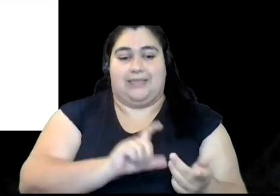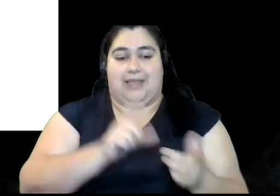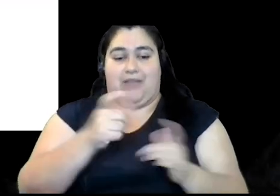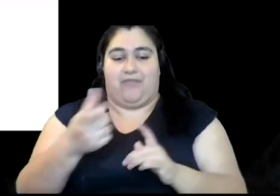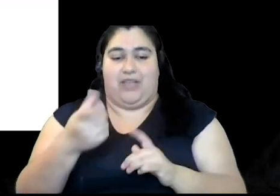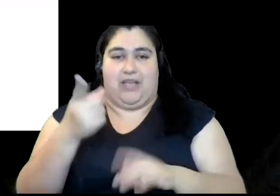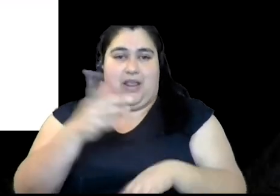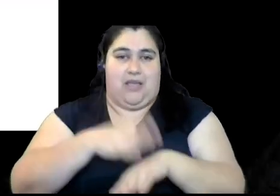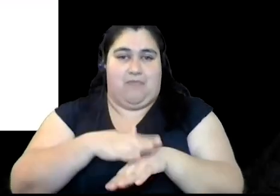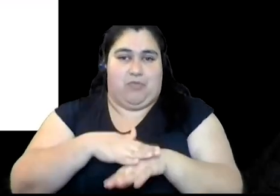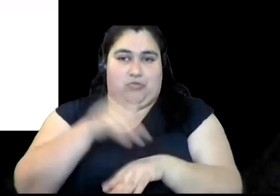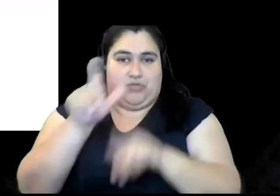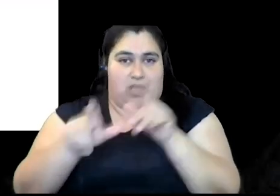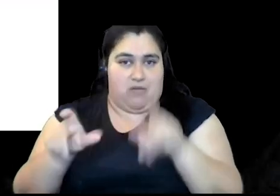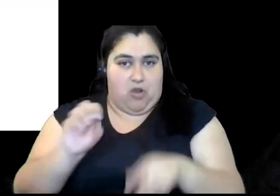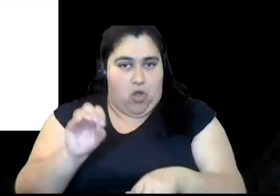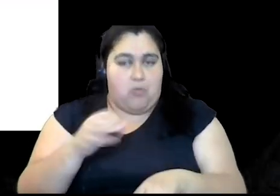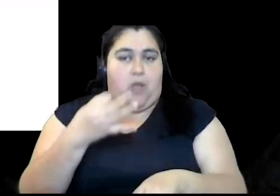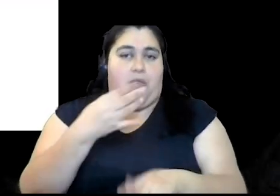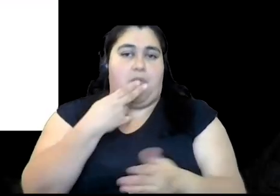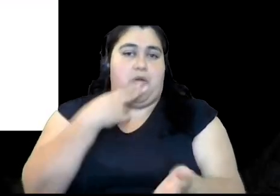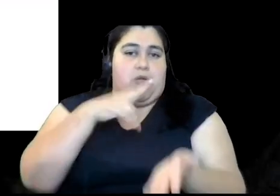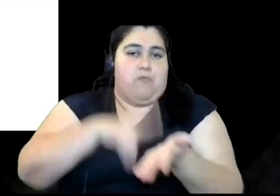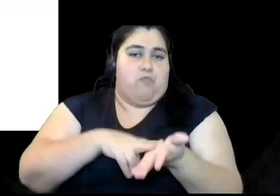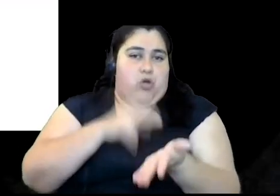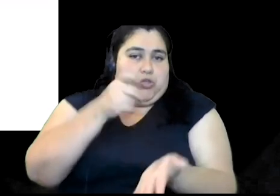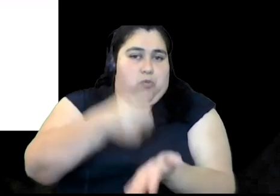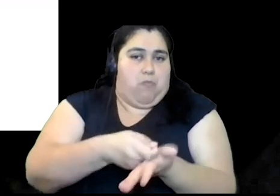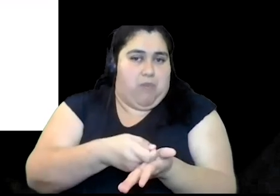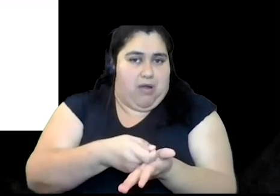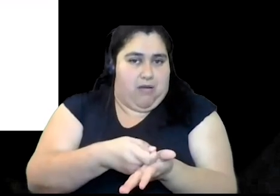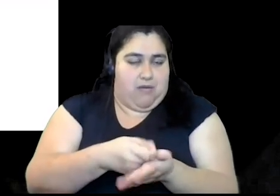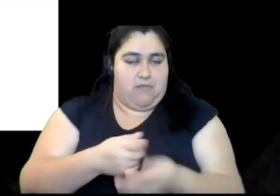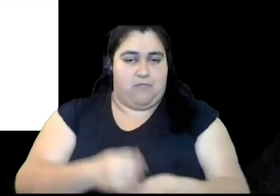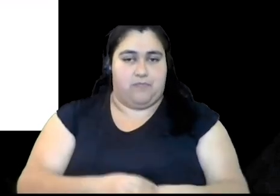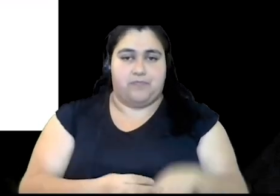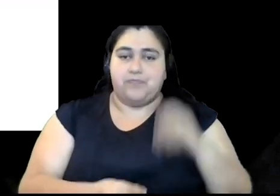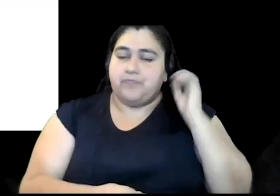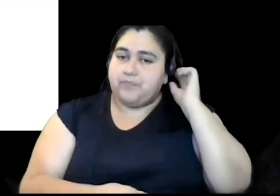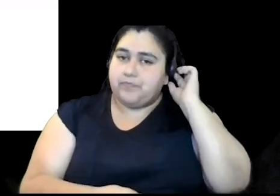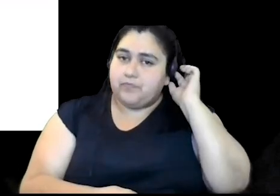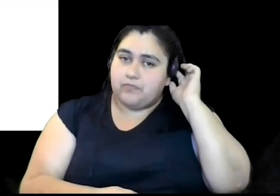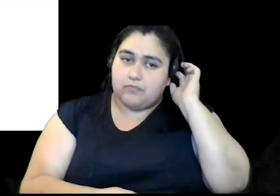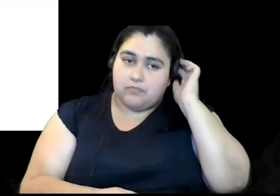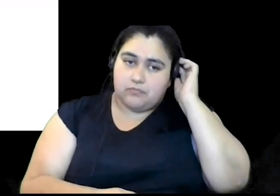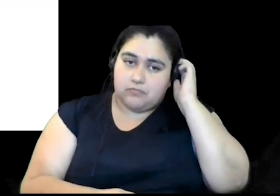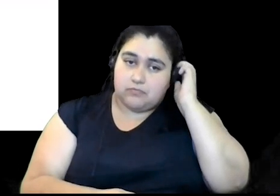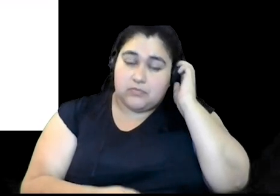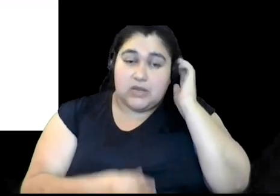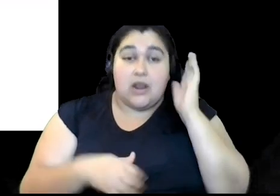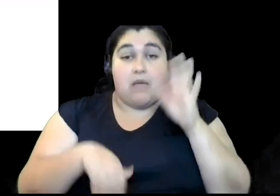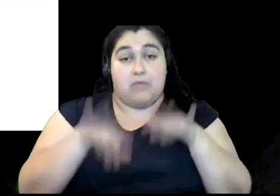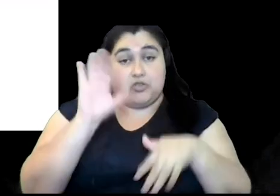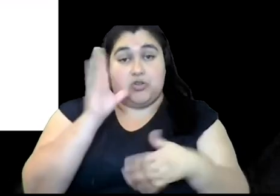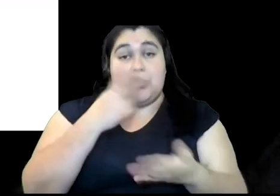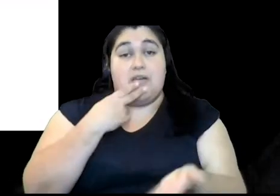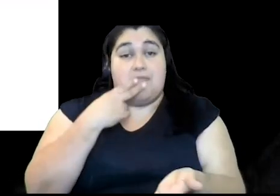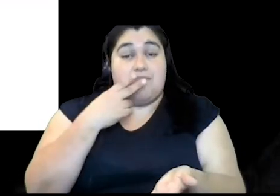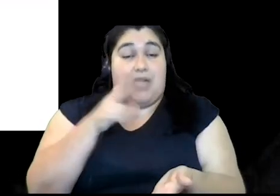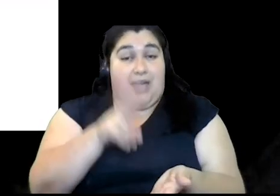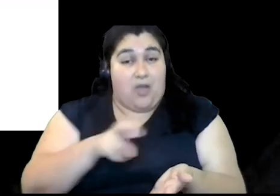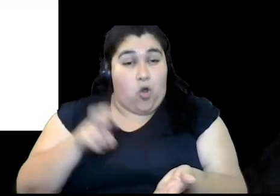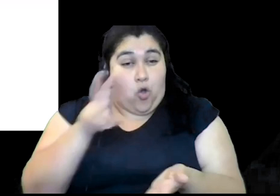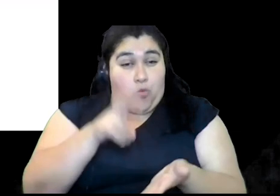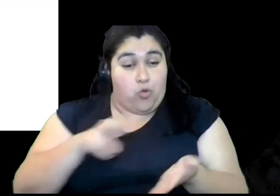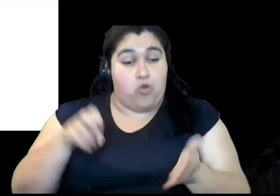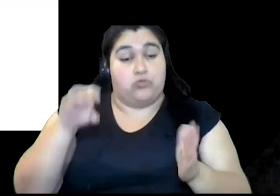a título oneroso, tendrá que pagar el impuesto a la renta. Pero muchas de estas rentas,